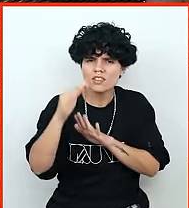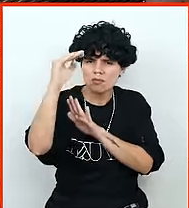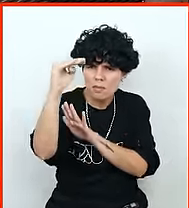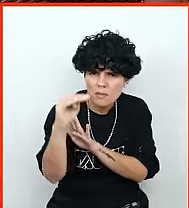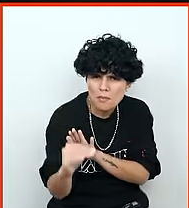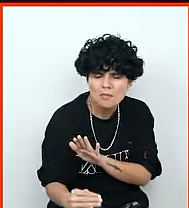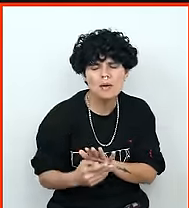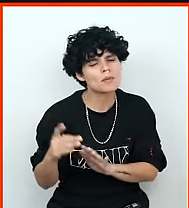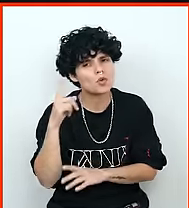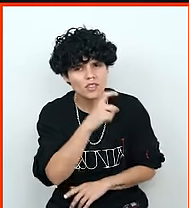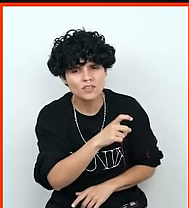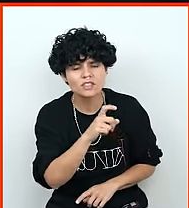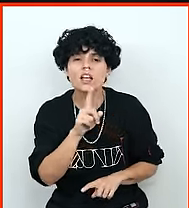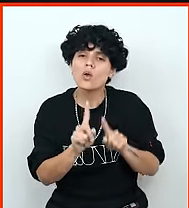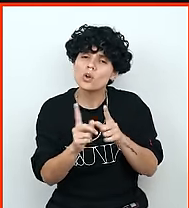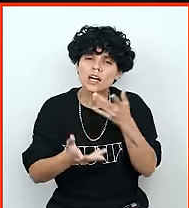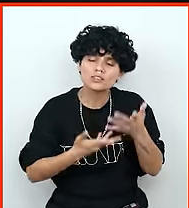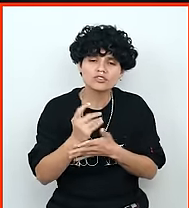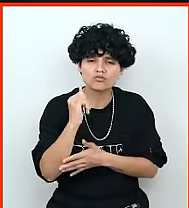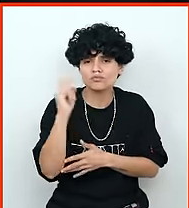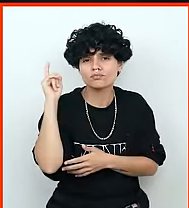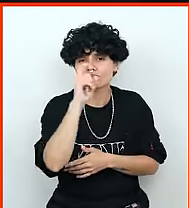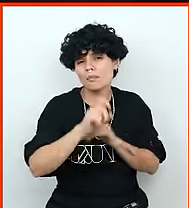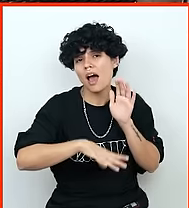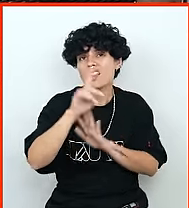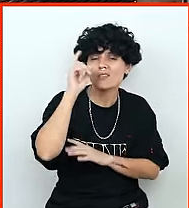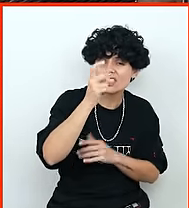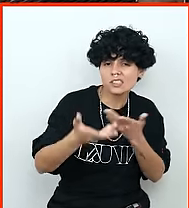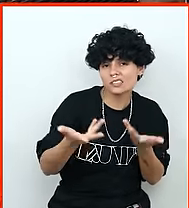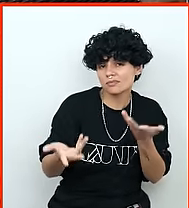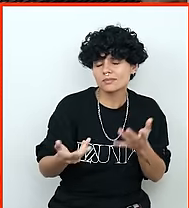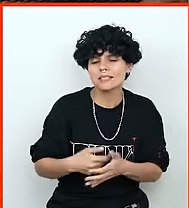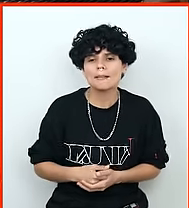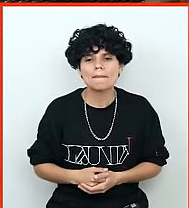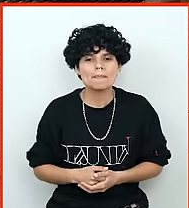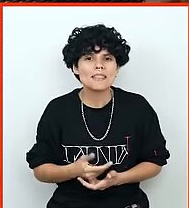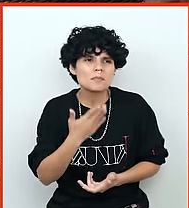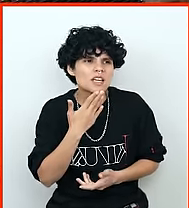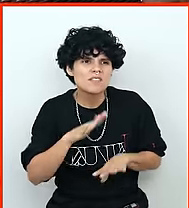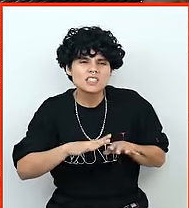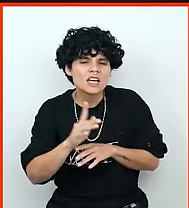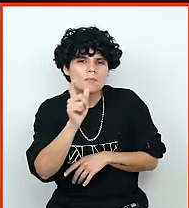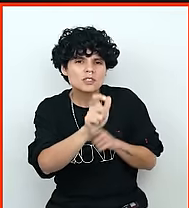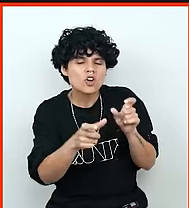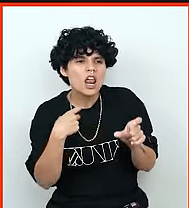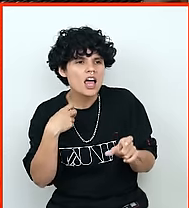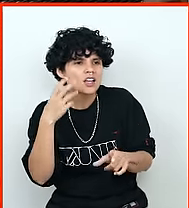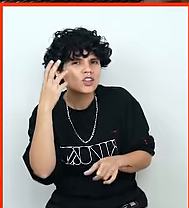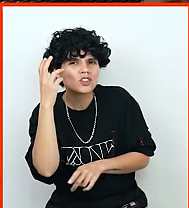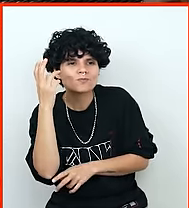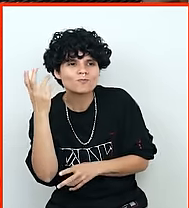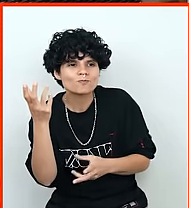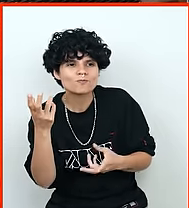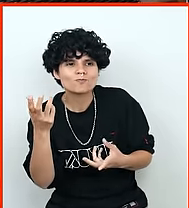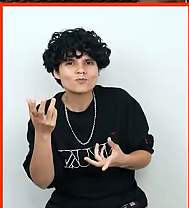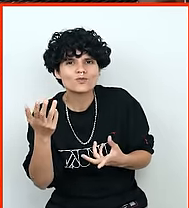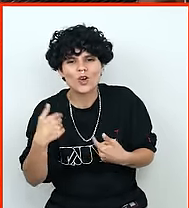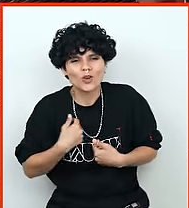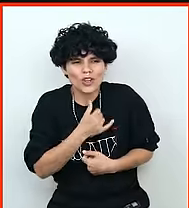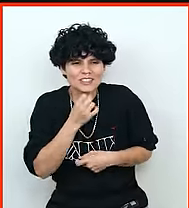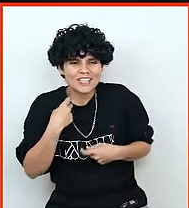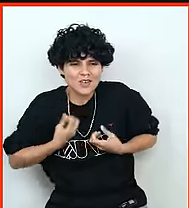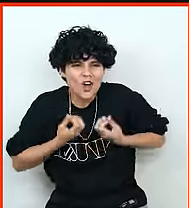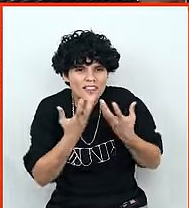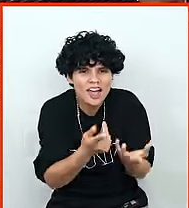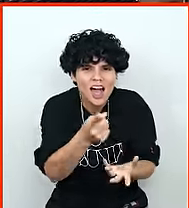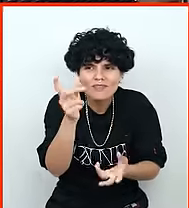costó terminar ese tema de principio a fin. Hay temas que cuestan, sí. Y uno no sabe si es que la gente va realmente a absorber eso, pero a veces sí, a veces